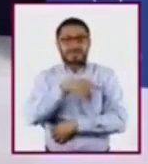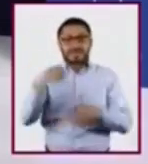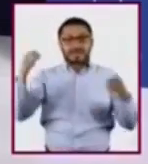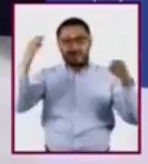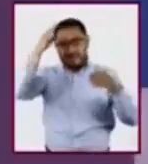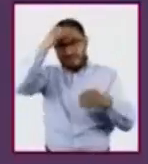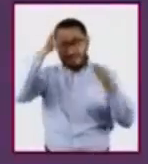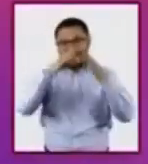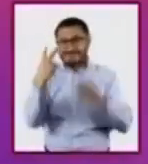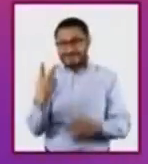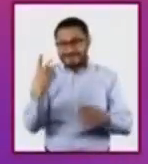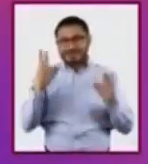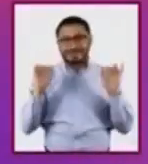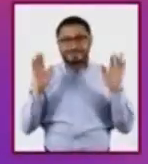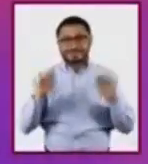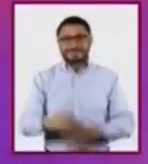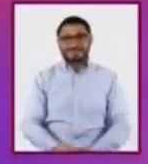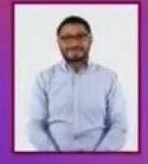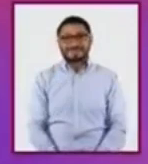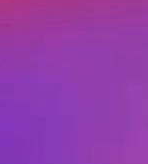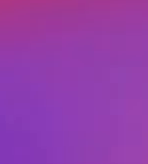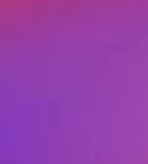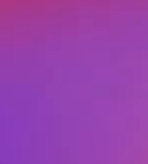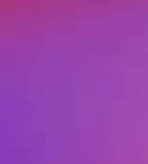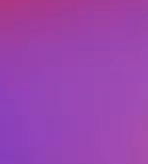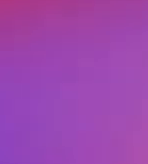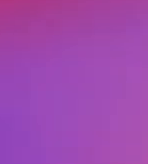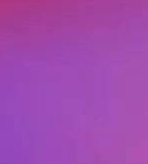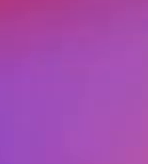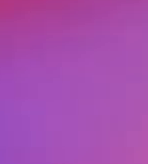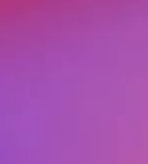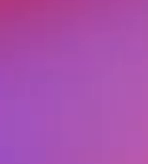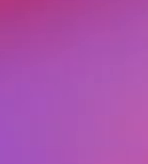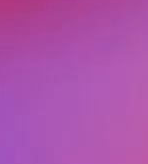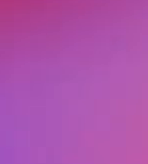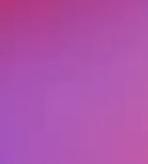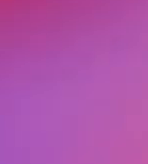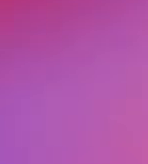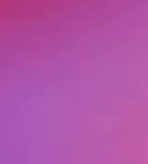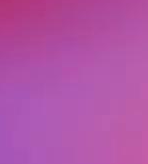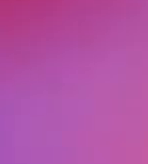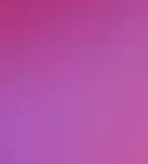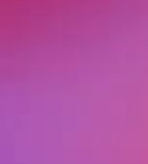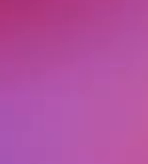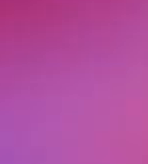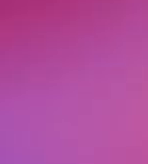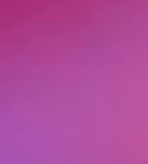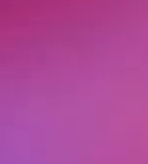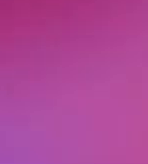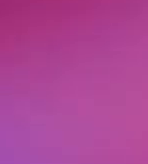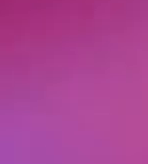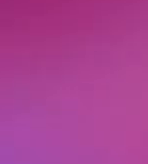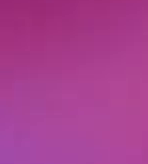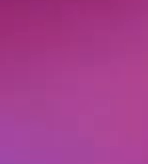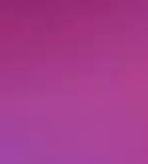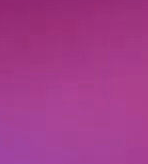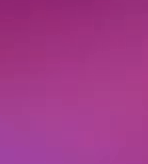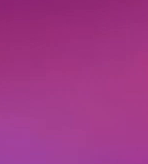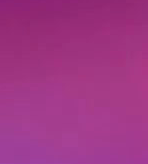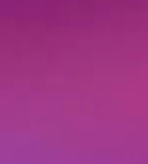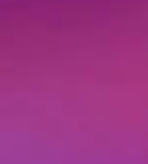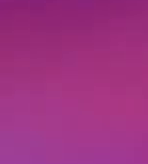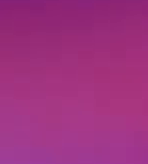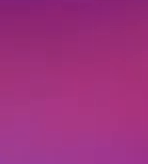¡Hasta la próxima! Si tienes dudas o necesitas ayuda, llama al Centro de Apoyo Pedagógico a Distancia. El número de teléfono